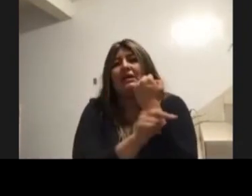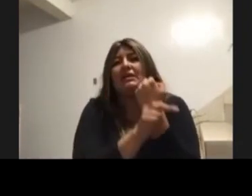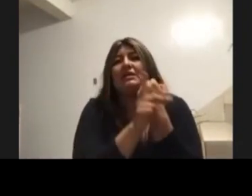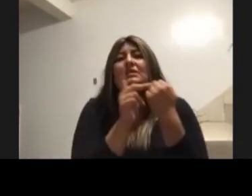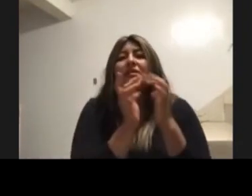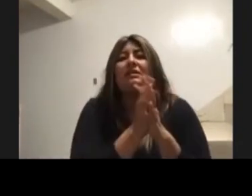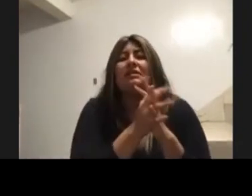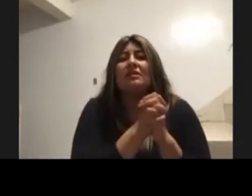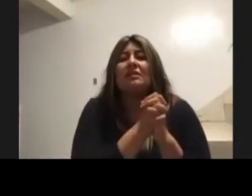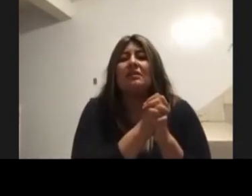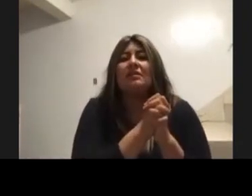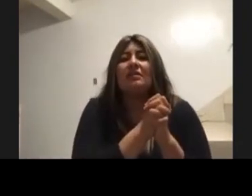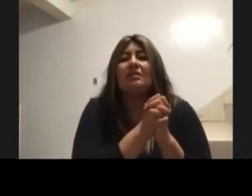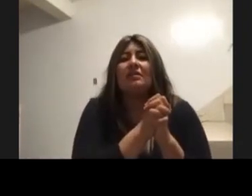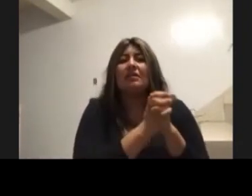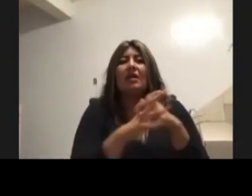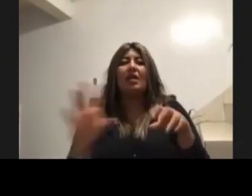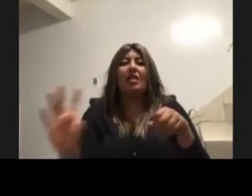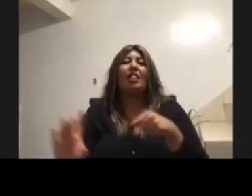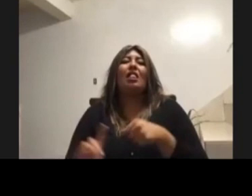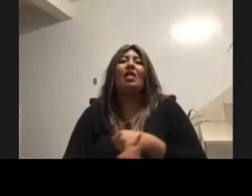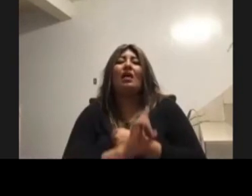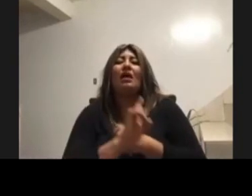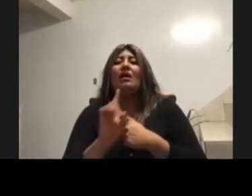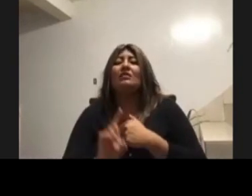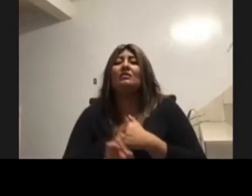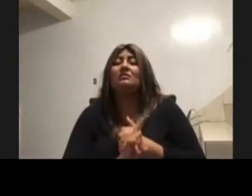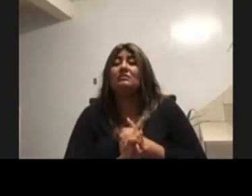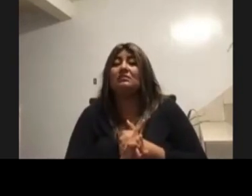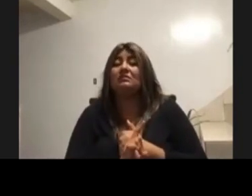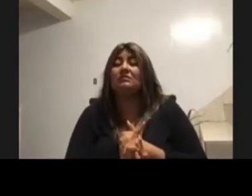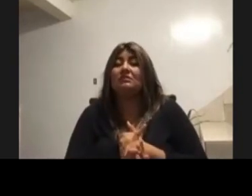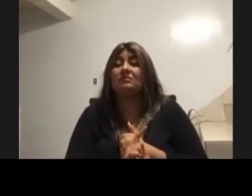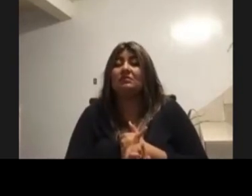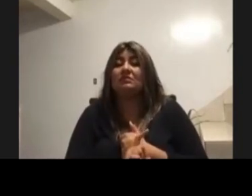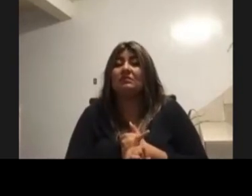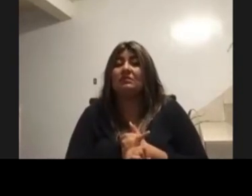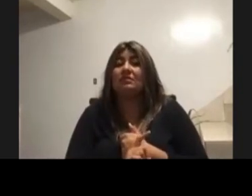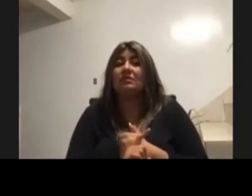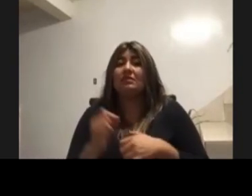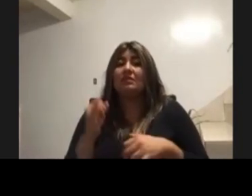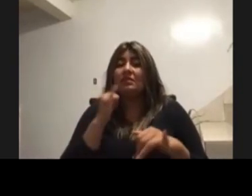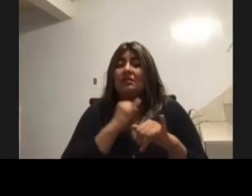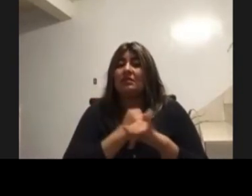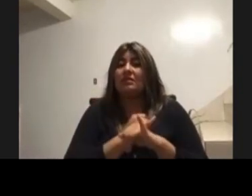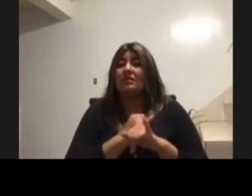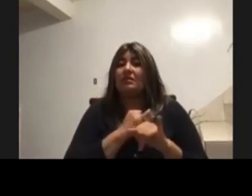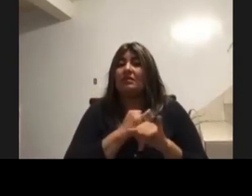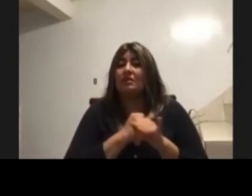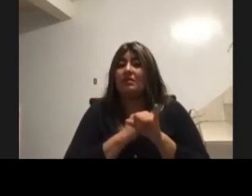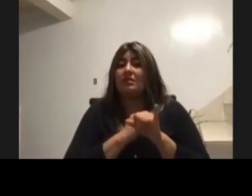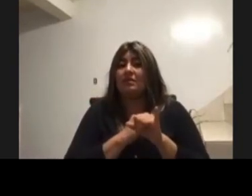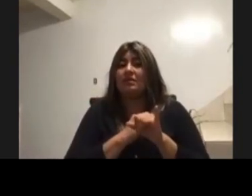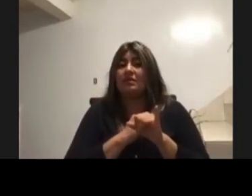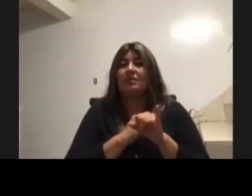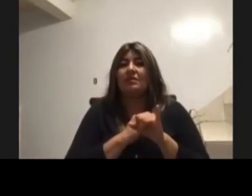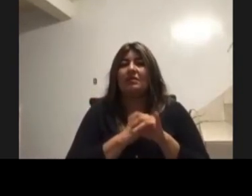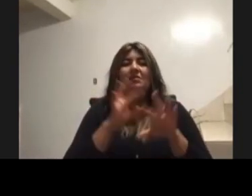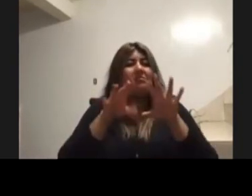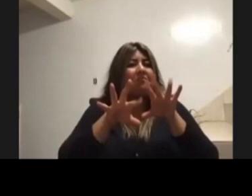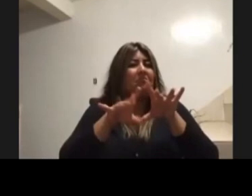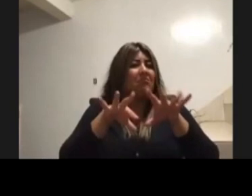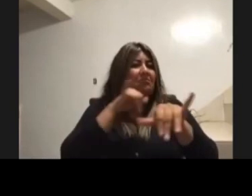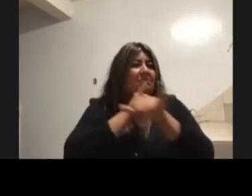Los abismos realmente no es nada más tener una computadora ni internet, es tener otro conjunto de condiciones que están muy